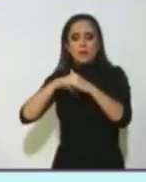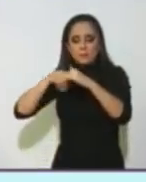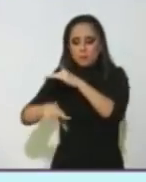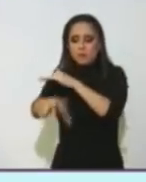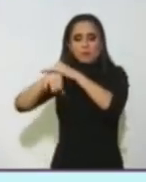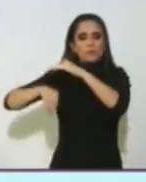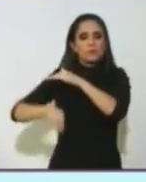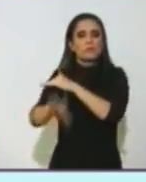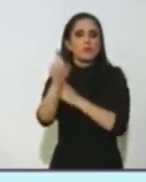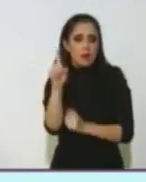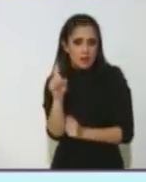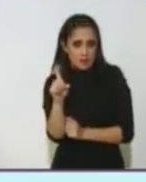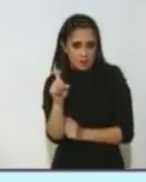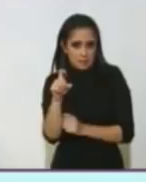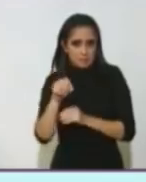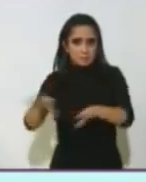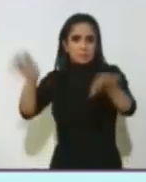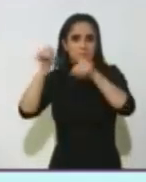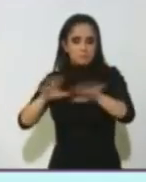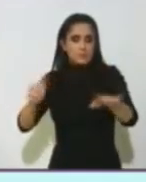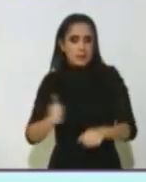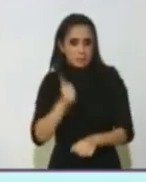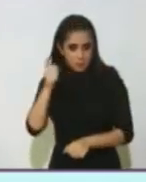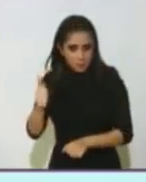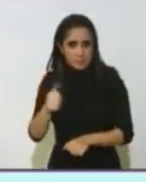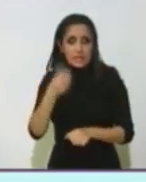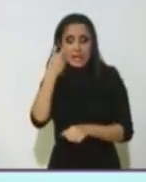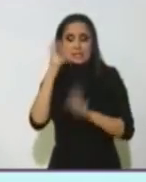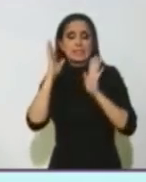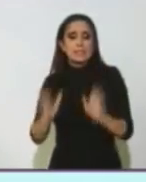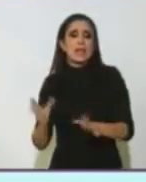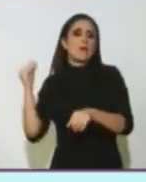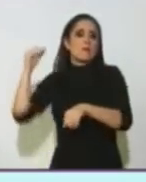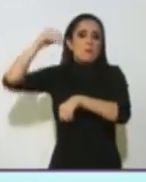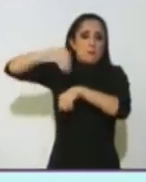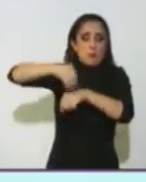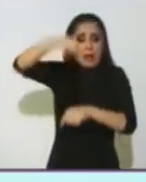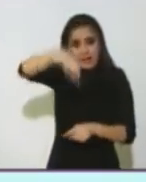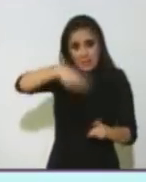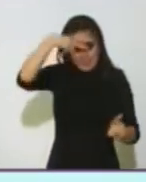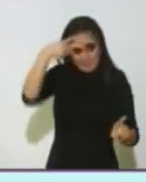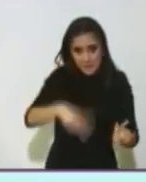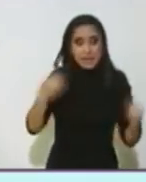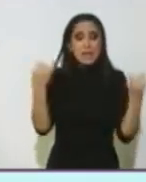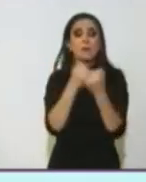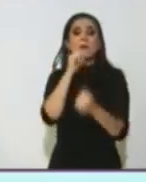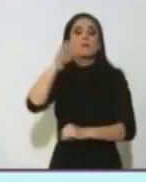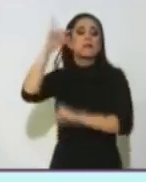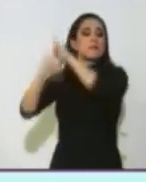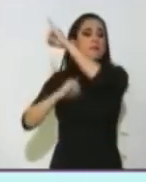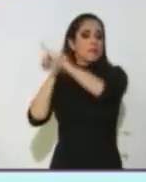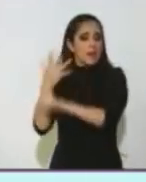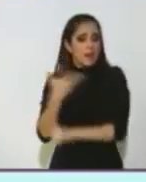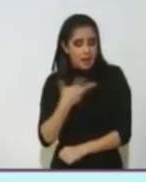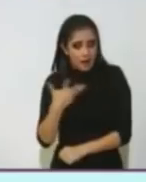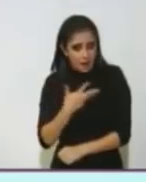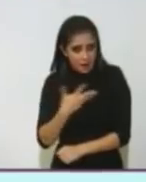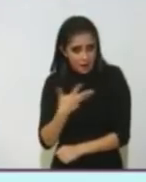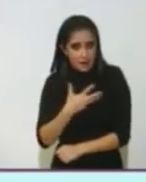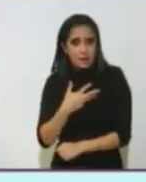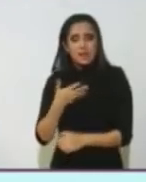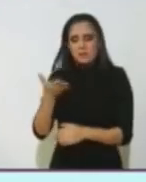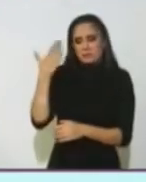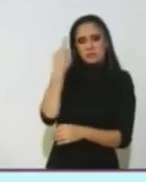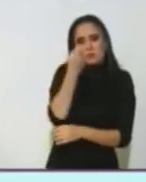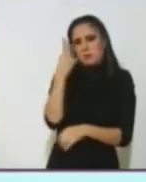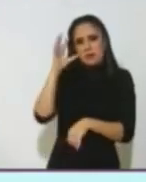acuíferos esto ya se ha implementado tanto en méxico como a nivel internacional de hecho hace un par de